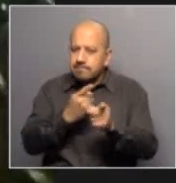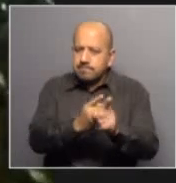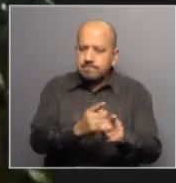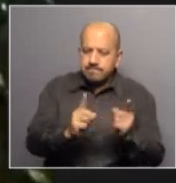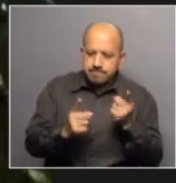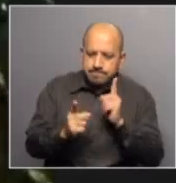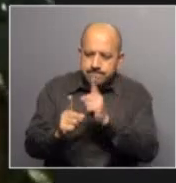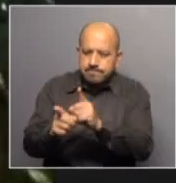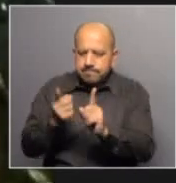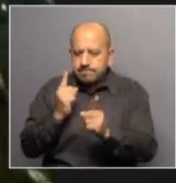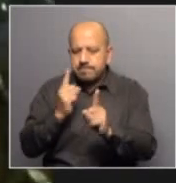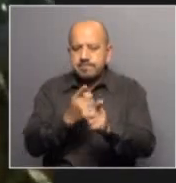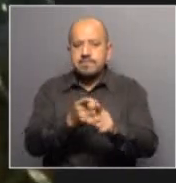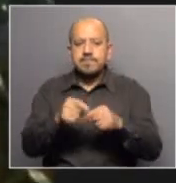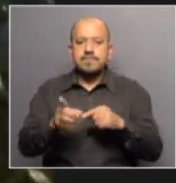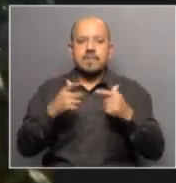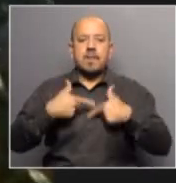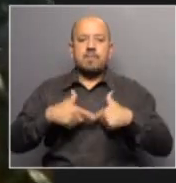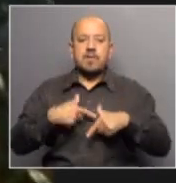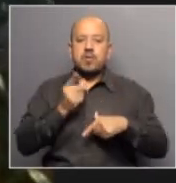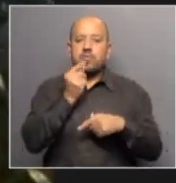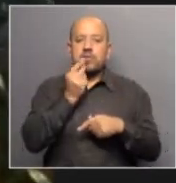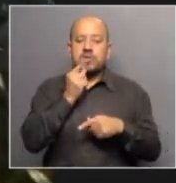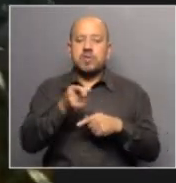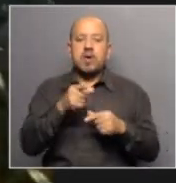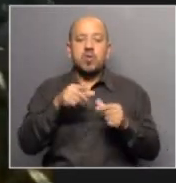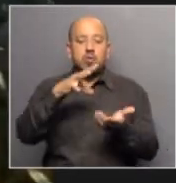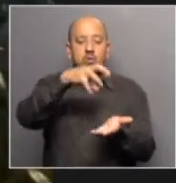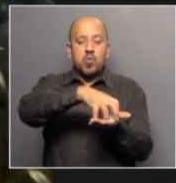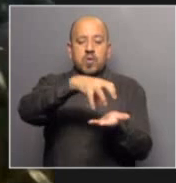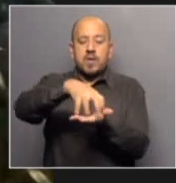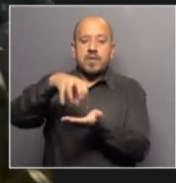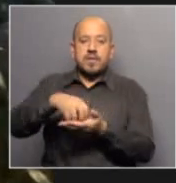está instaurando el Ministerio del Interior.